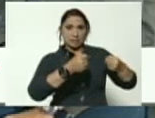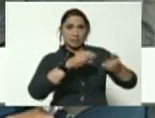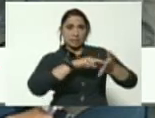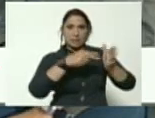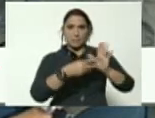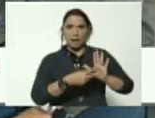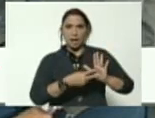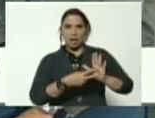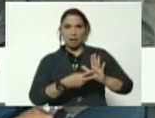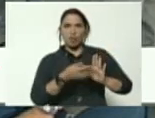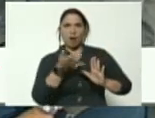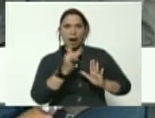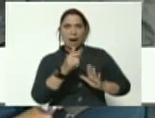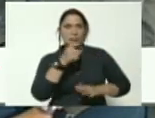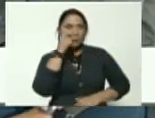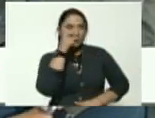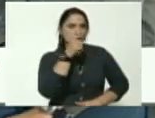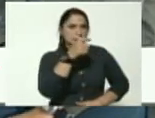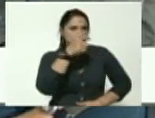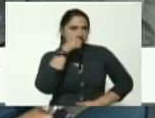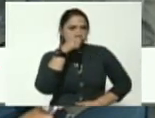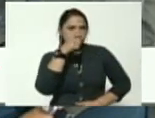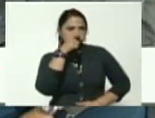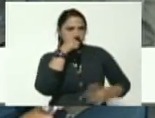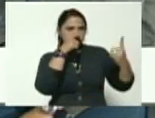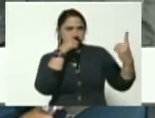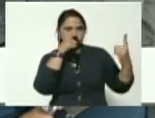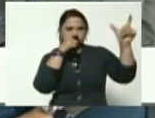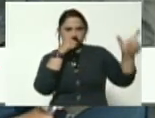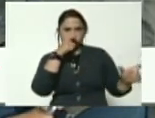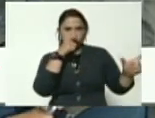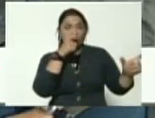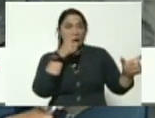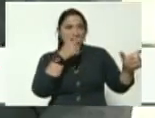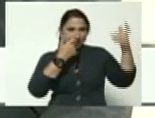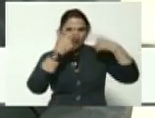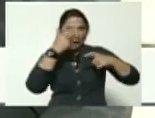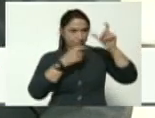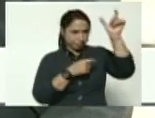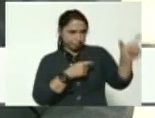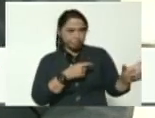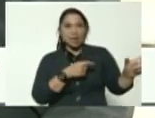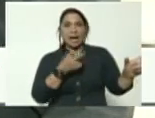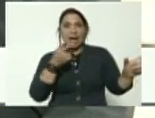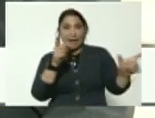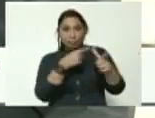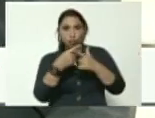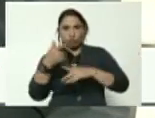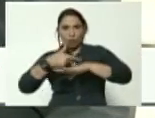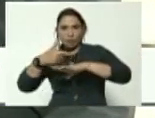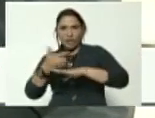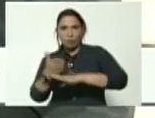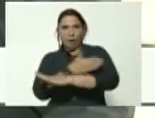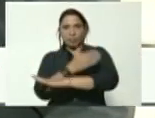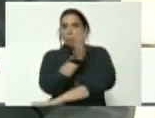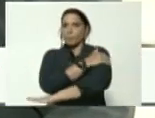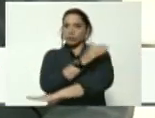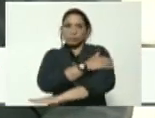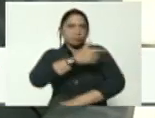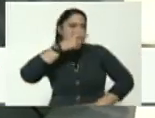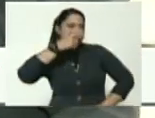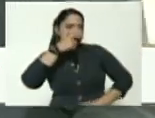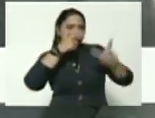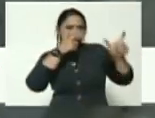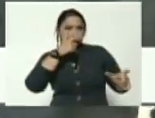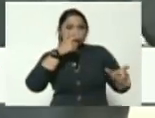sigue estando bajo una lupa vigilante del gobierno de entonces. La situación en el país entonces, diríamos que con respecto al comandante, tenía una tensa